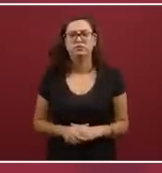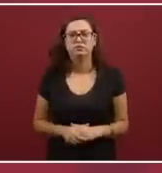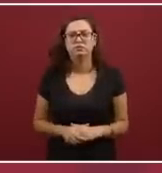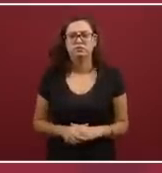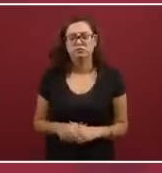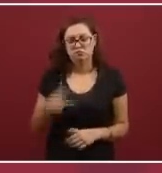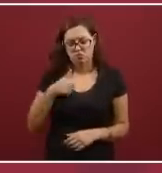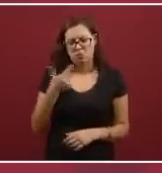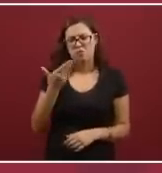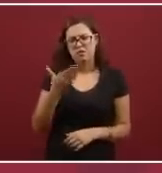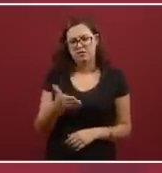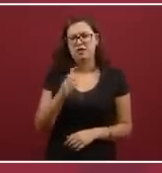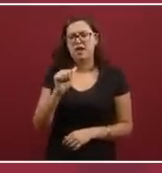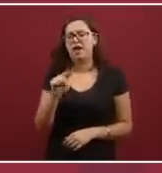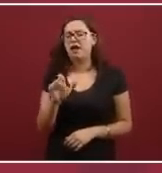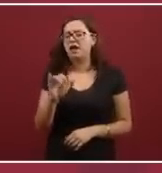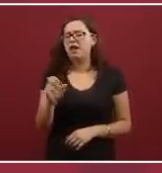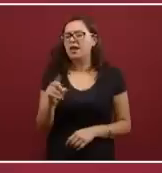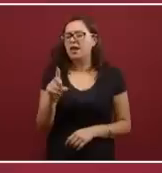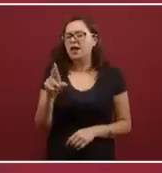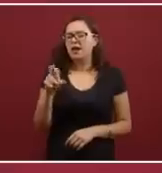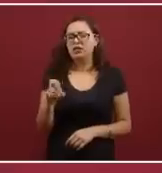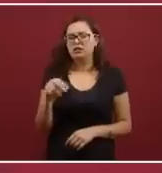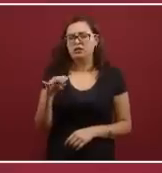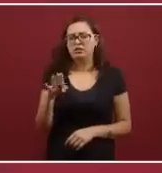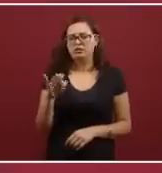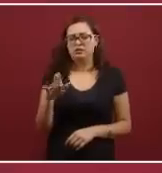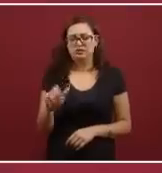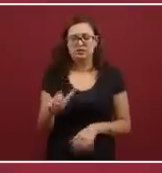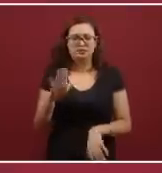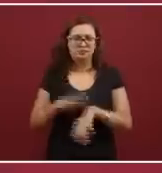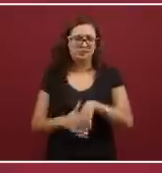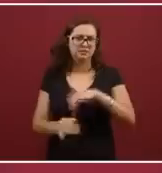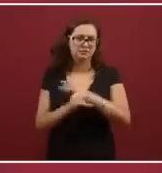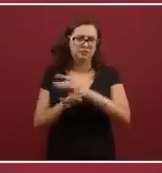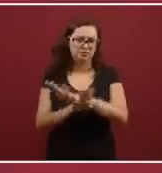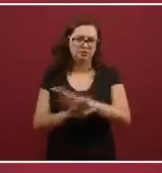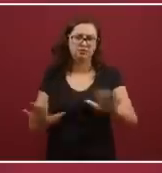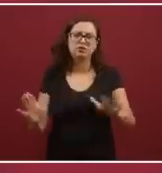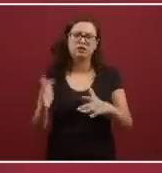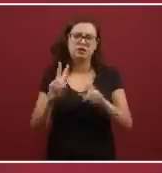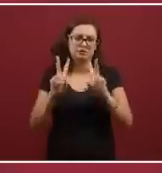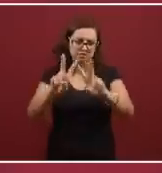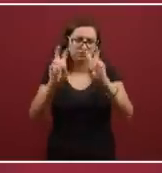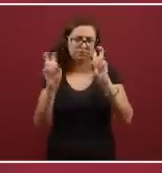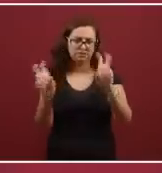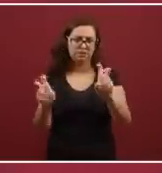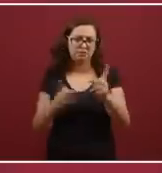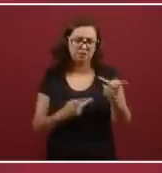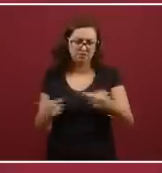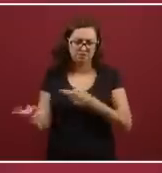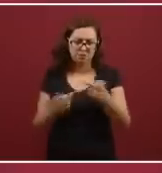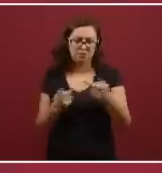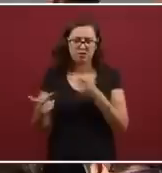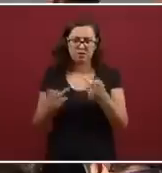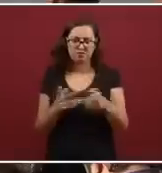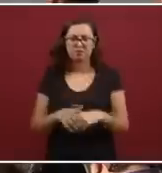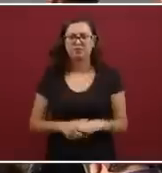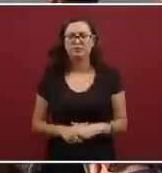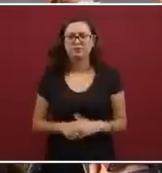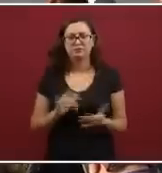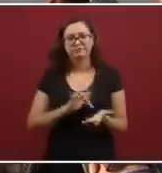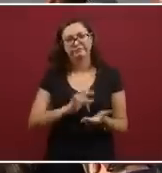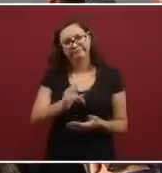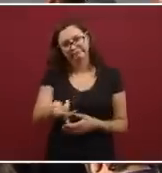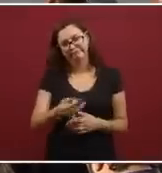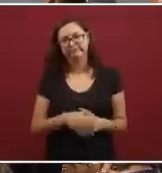Alejandro Encinas que nos informe sobre cómo va este programa. Ok, gracias.